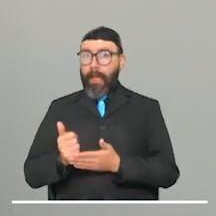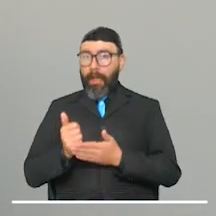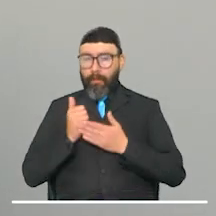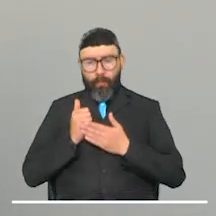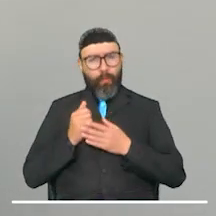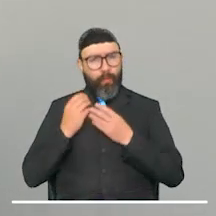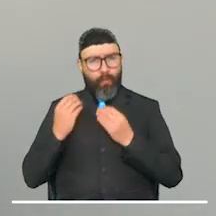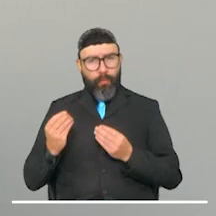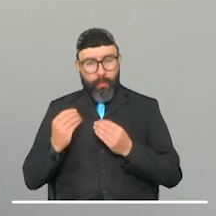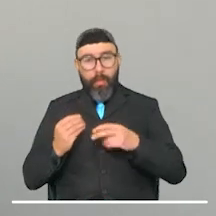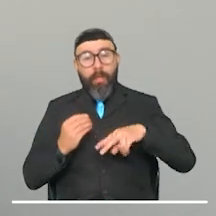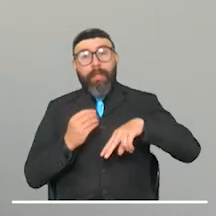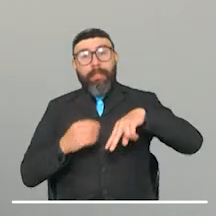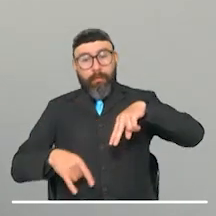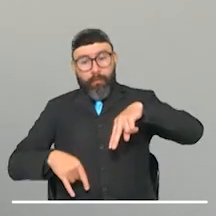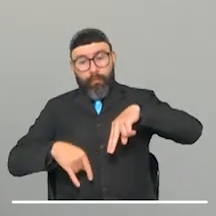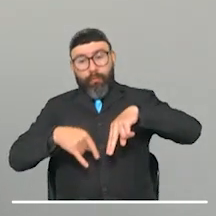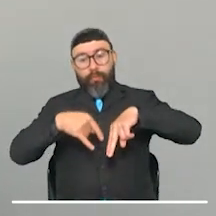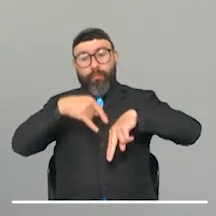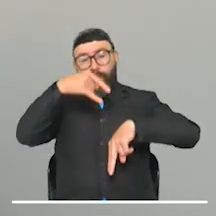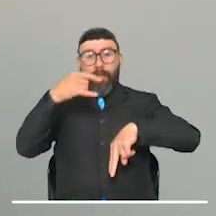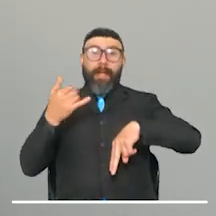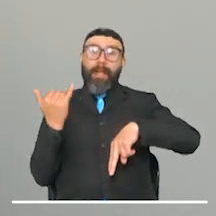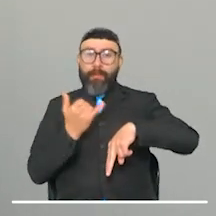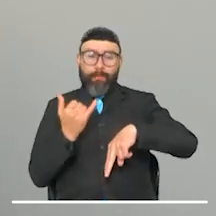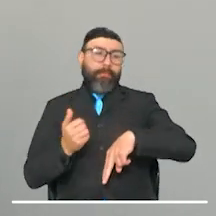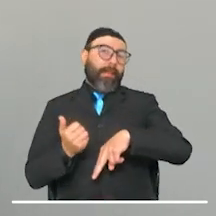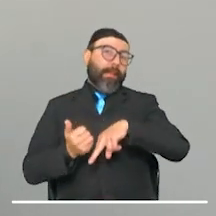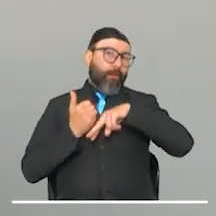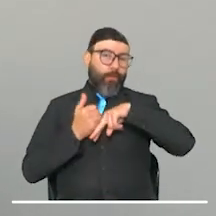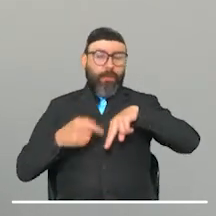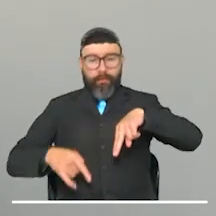el retorno venoso acá